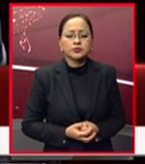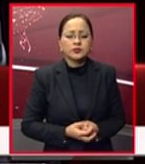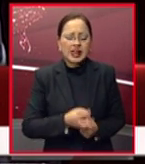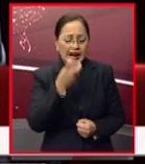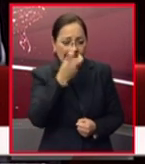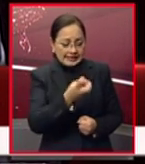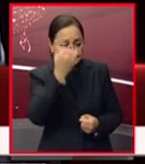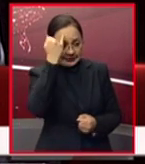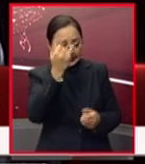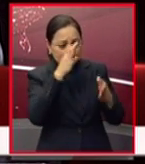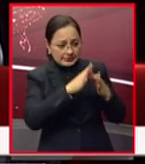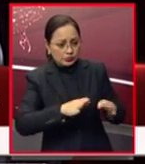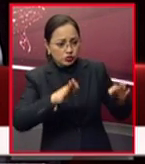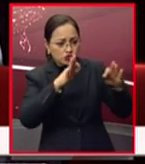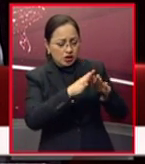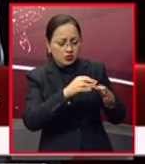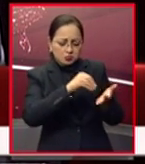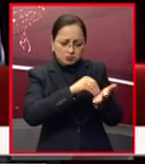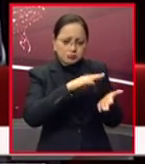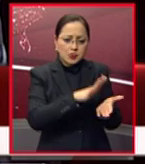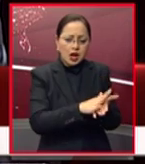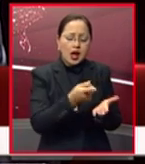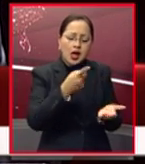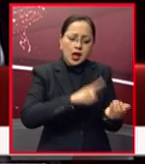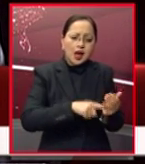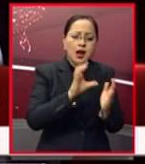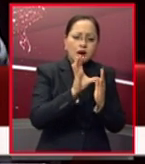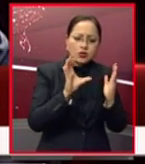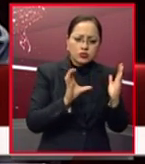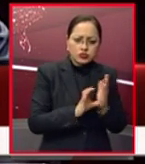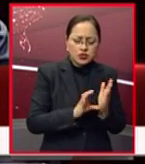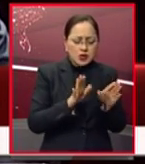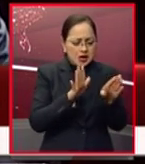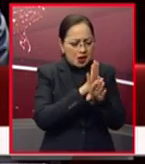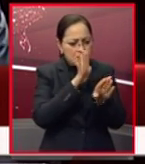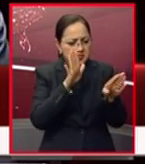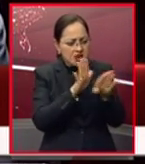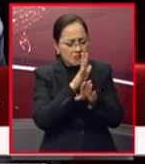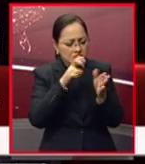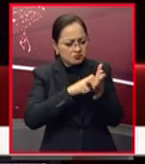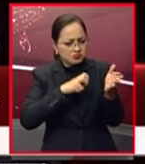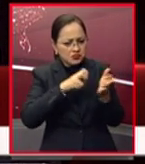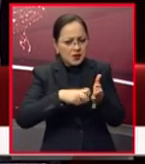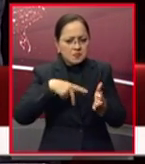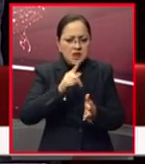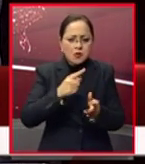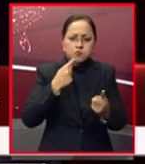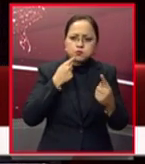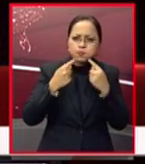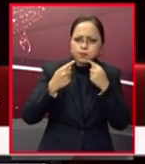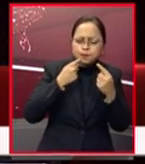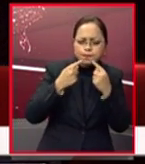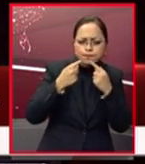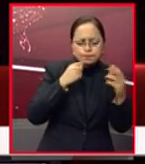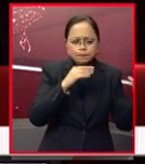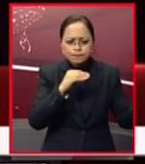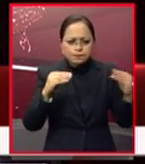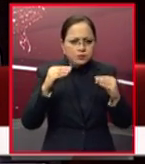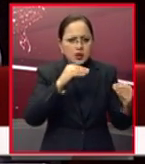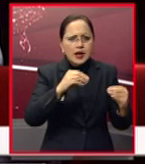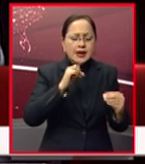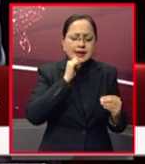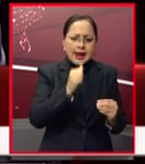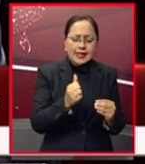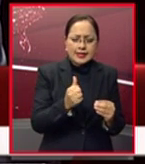Estos fundamentos se han modificado sin una verdadera discusión y a espaldas de